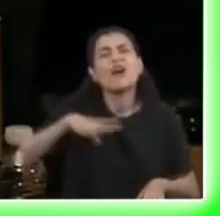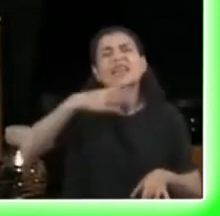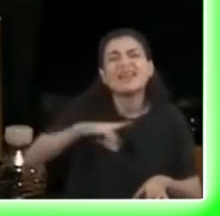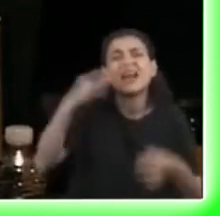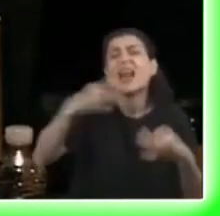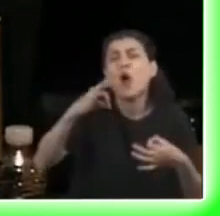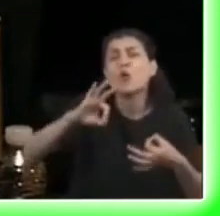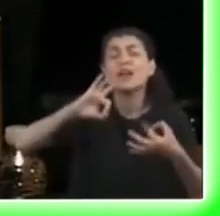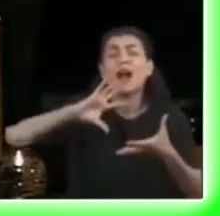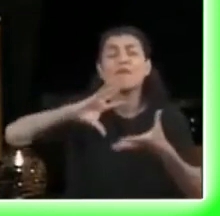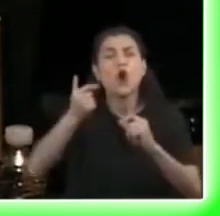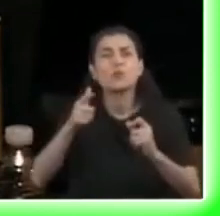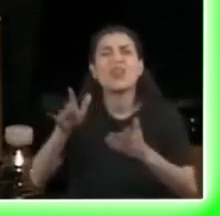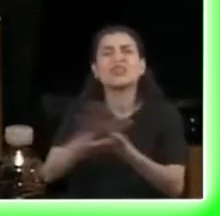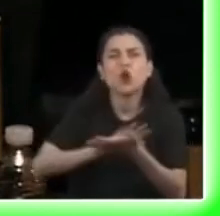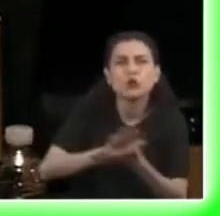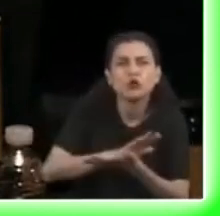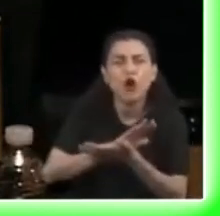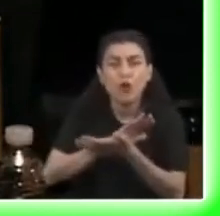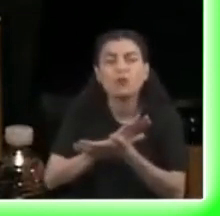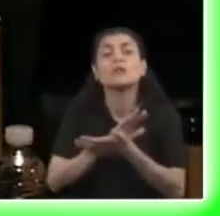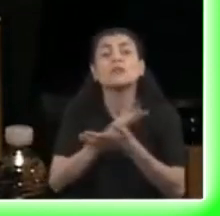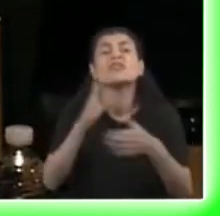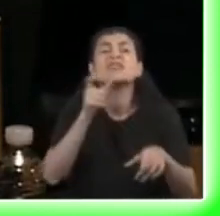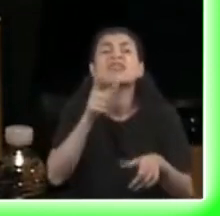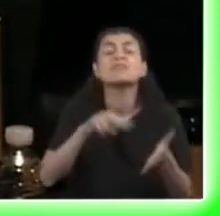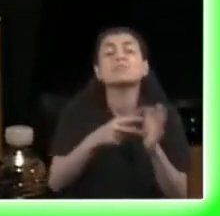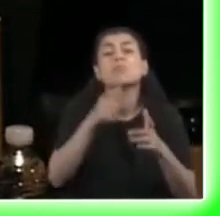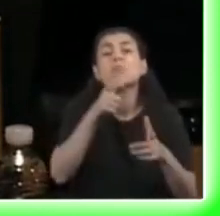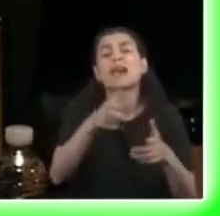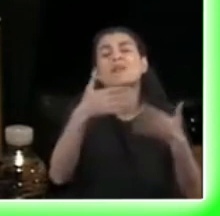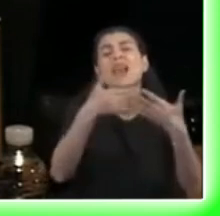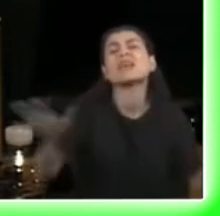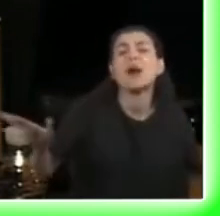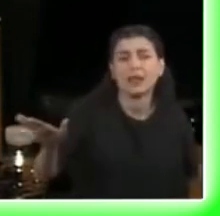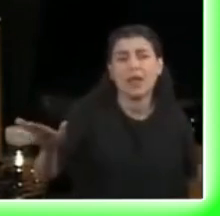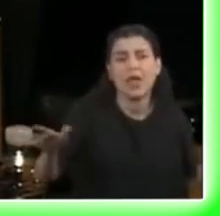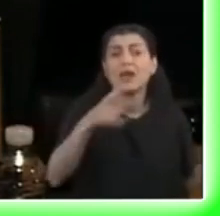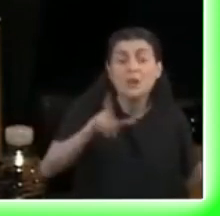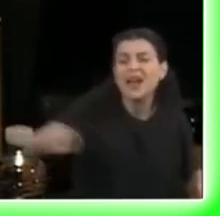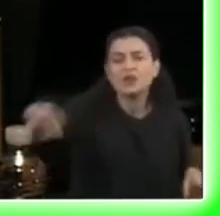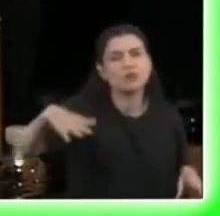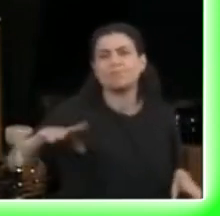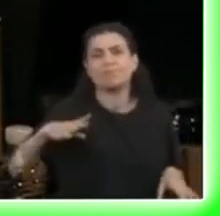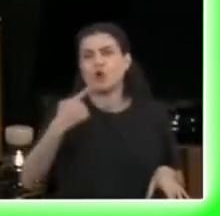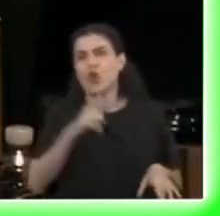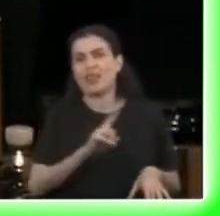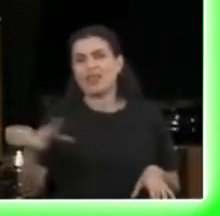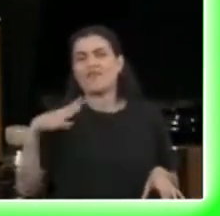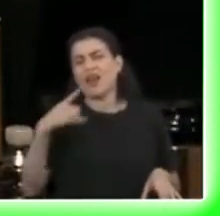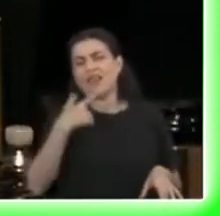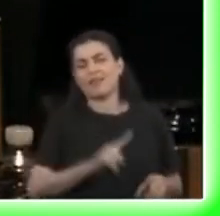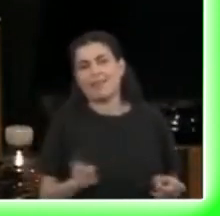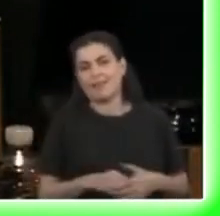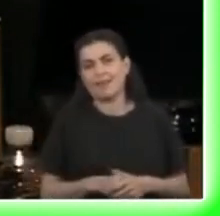vida. Pero claro, ellos viven de ese negocio del Estado. Y no van a ceder